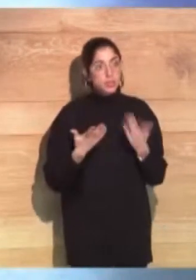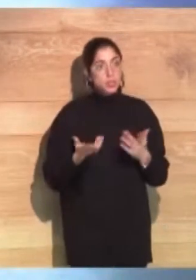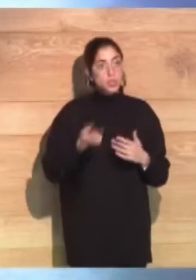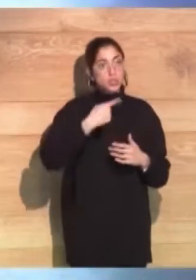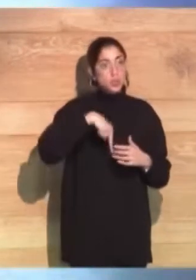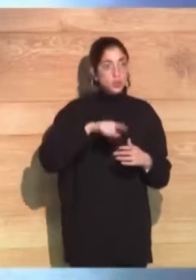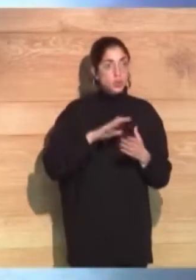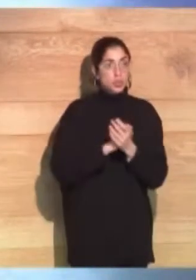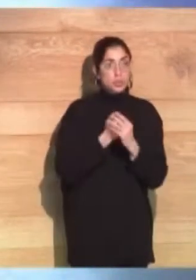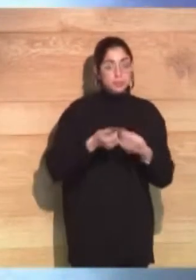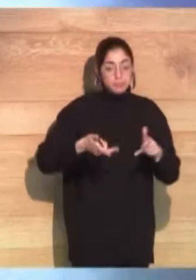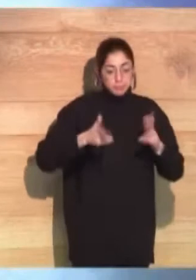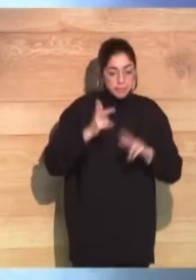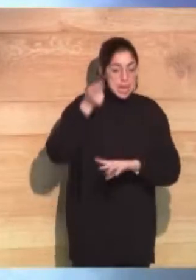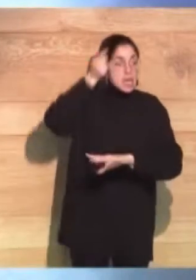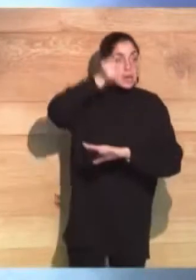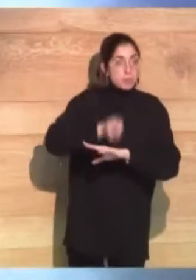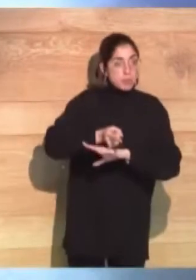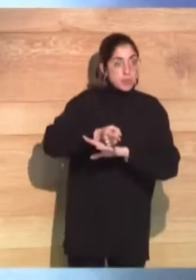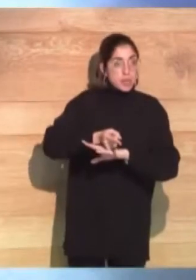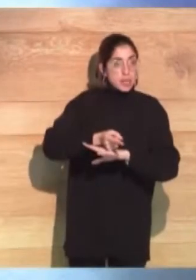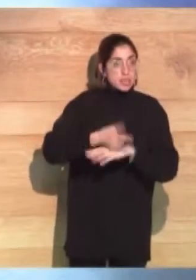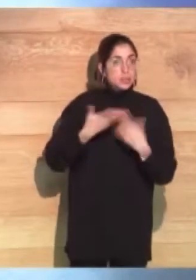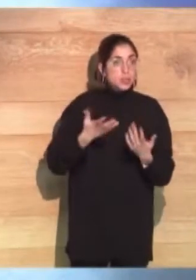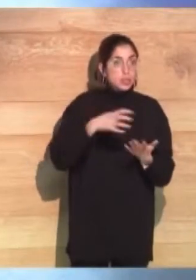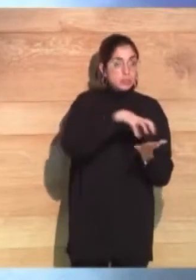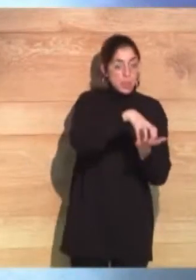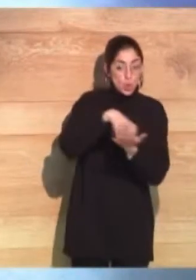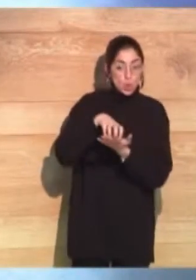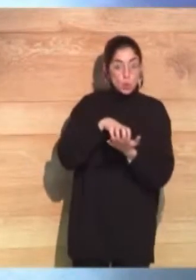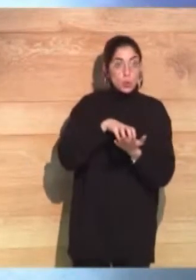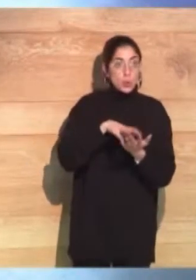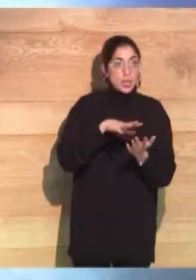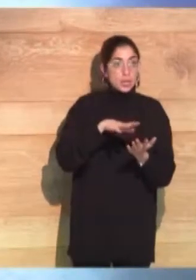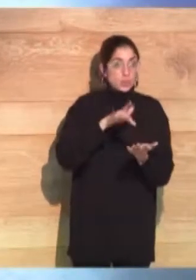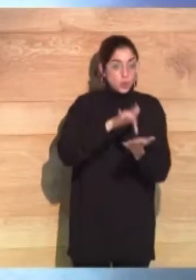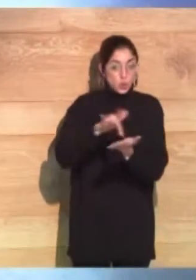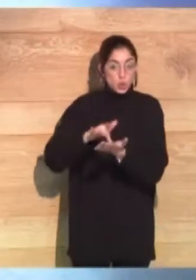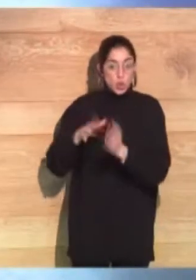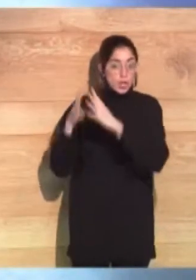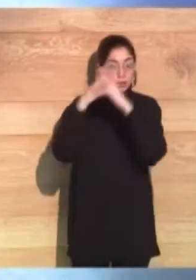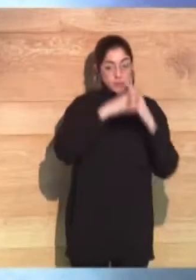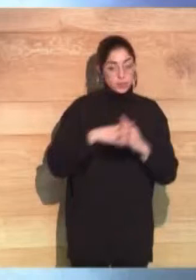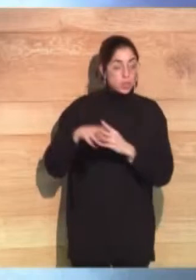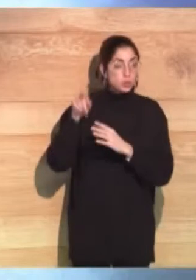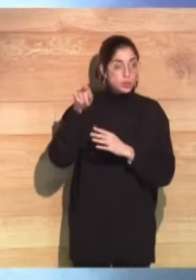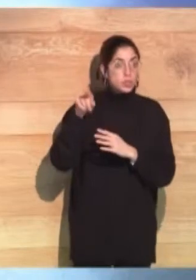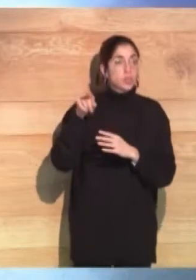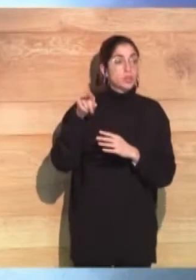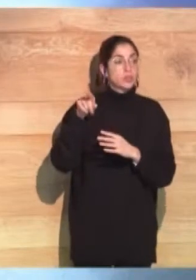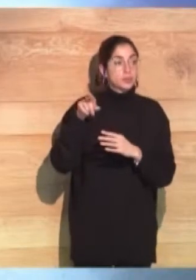la democracia. Y con todas las incertidumbres de lo que está ocurriendo en Estados Unidos también, lo que ha ocurrido allí,